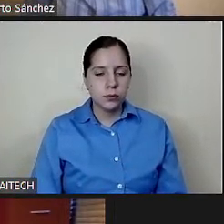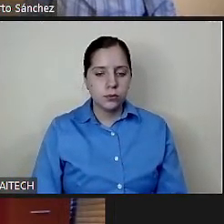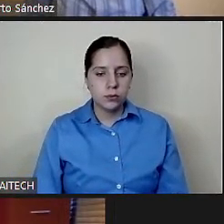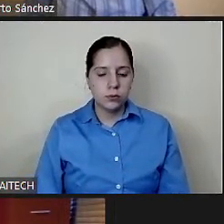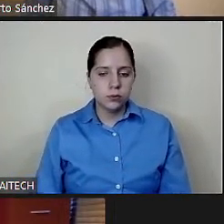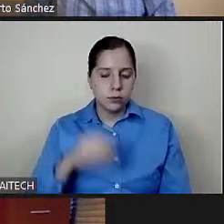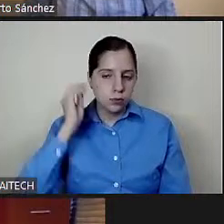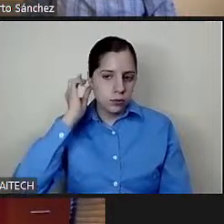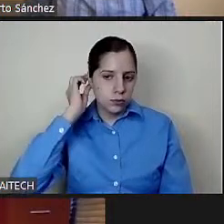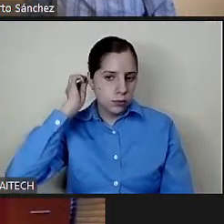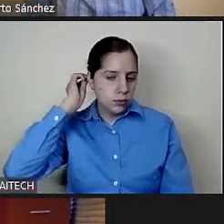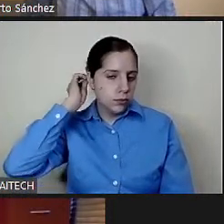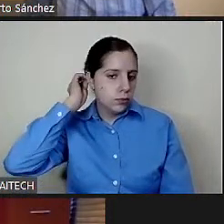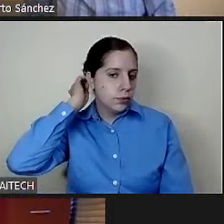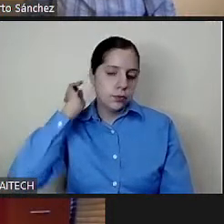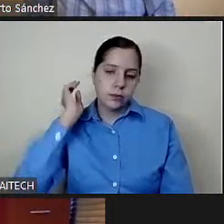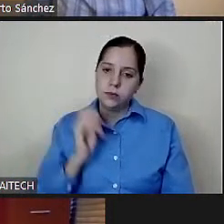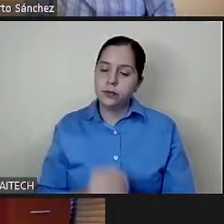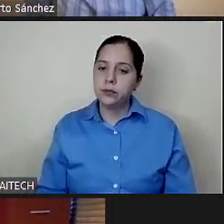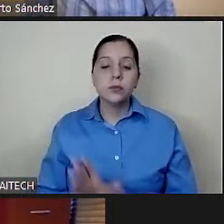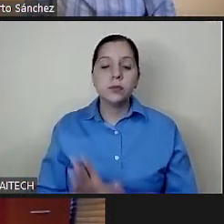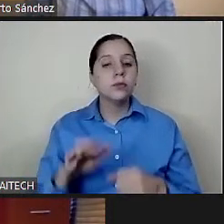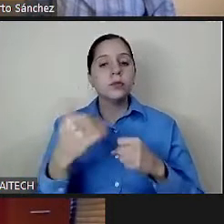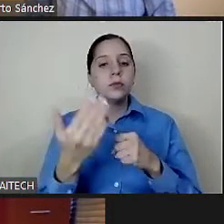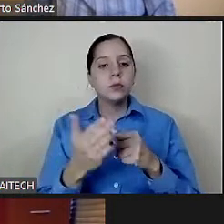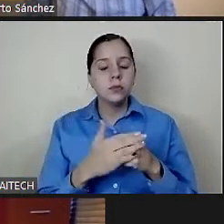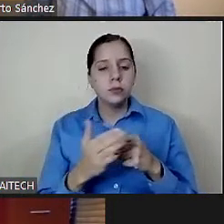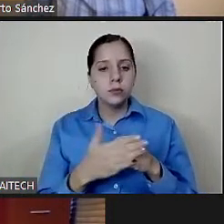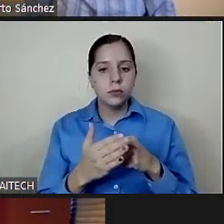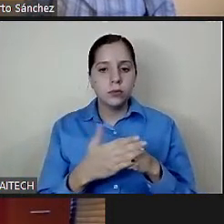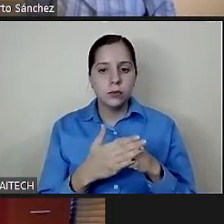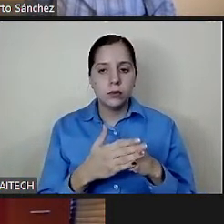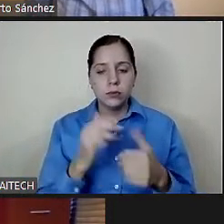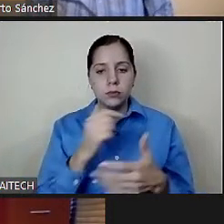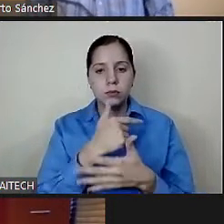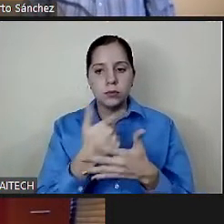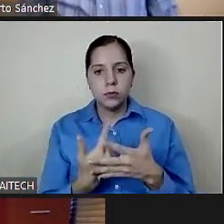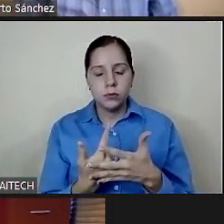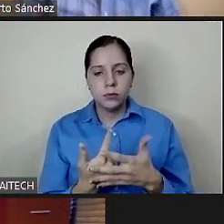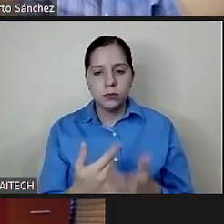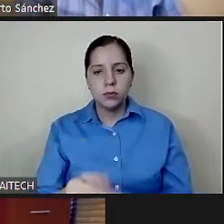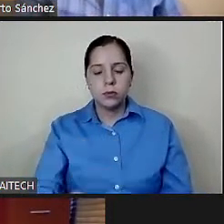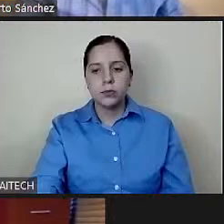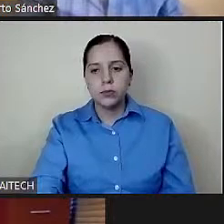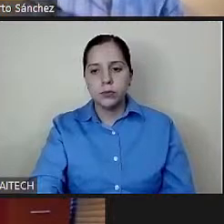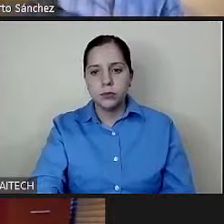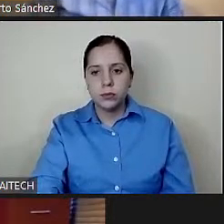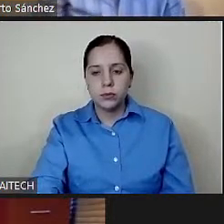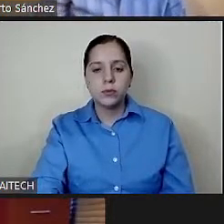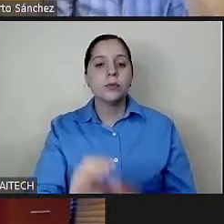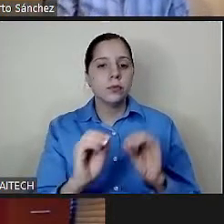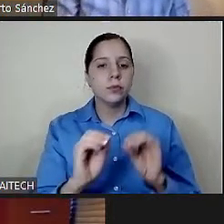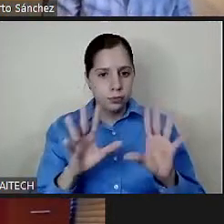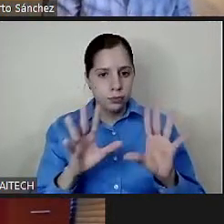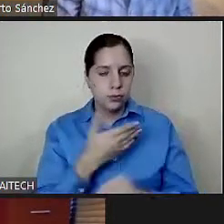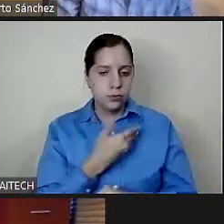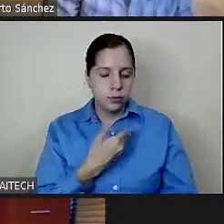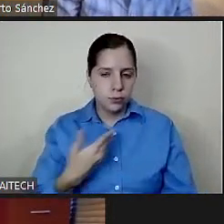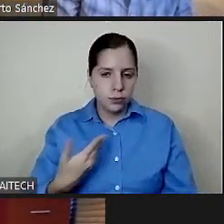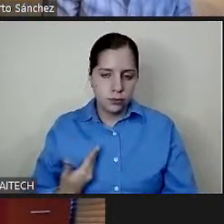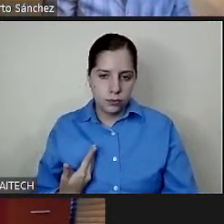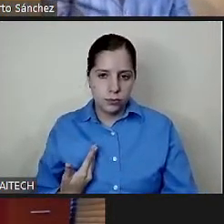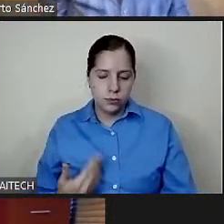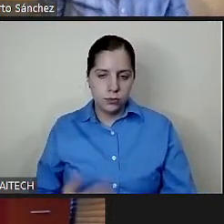Bien, seguimos con el siguiente punto de orden del día, por favor, señor secretario. Claro, presidenta. El siguiente punto